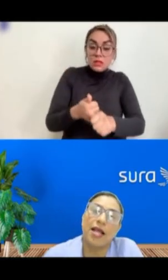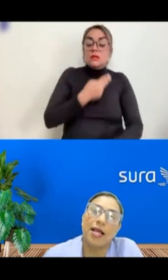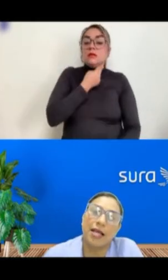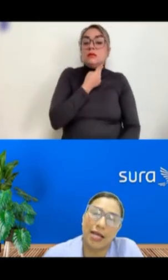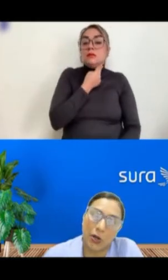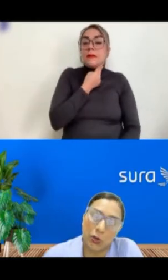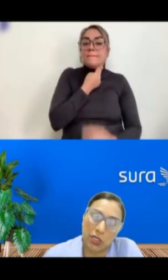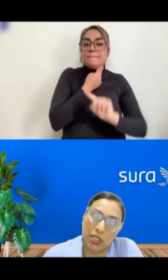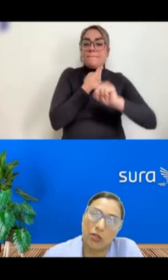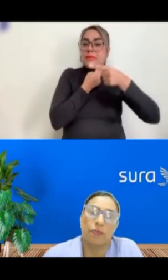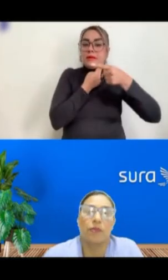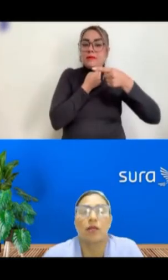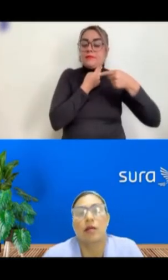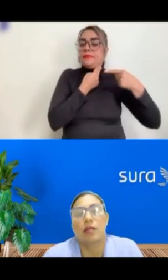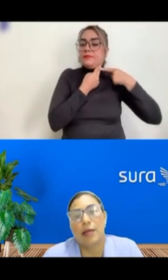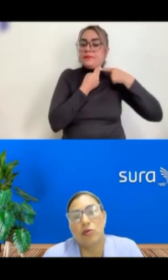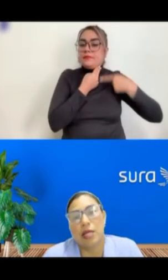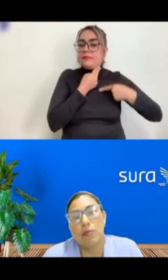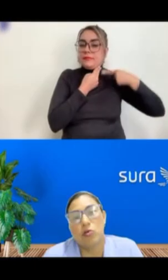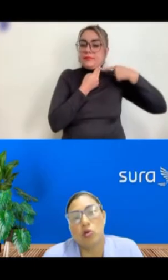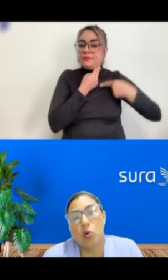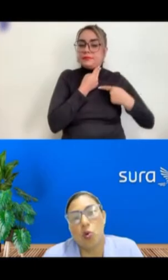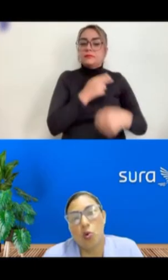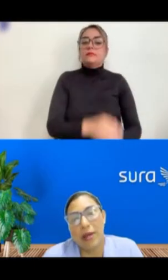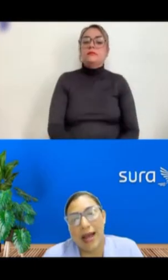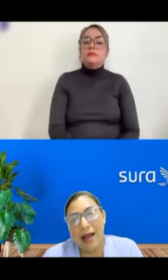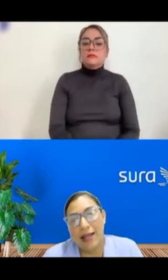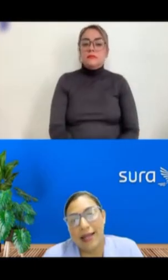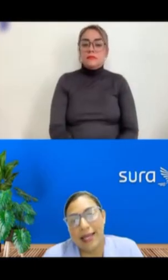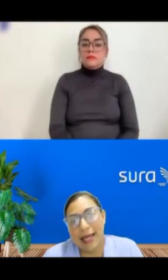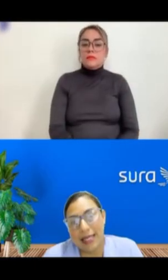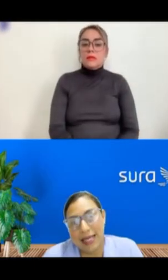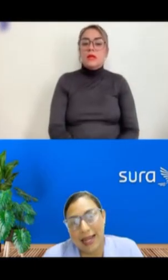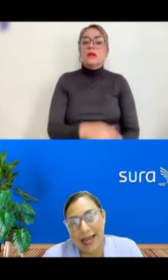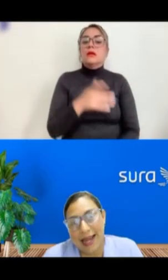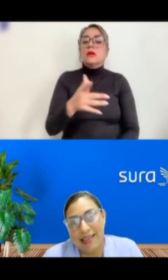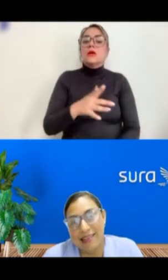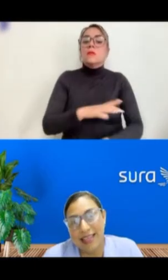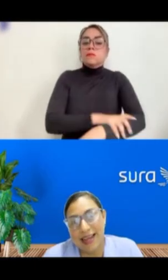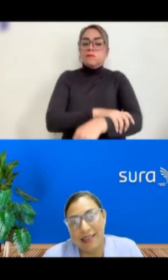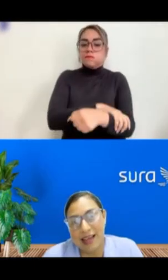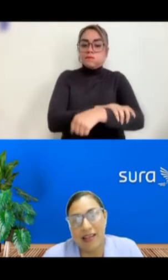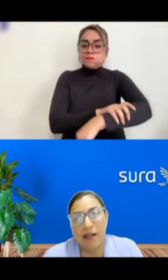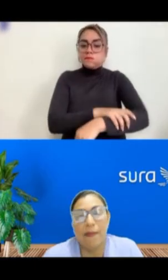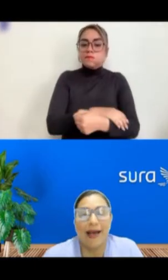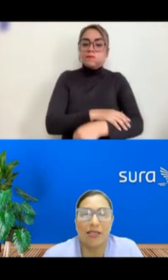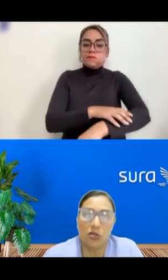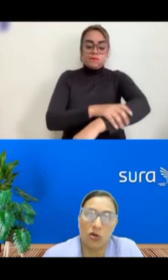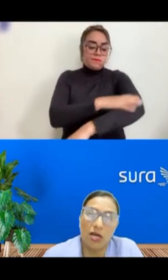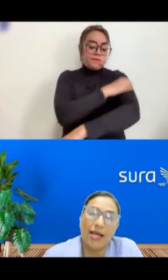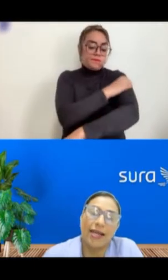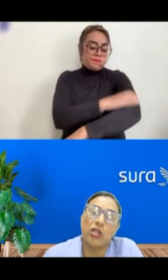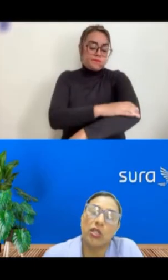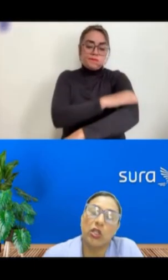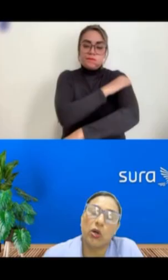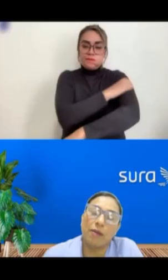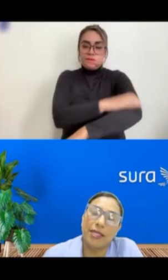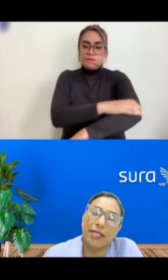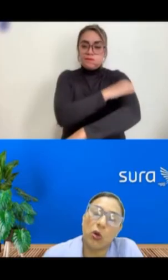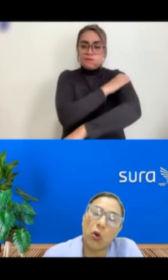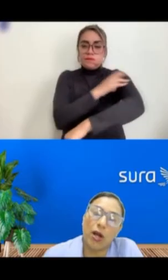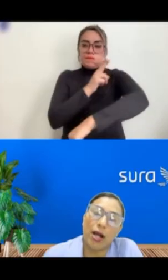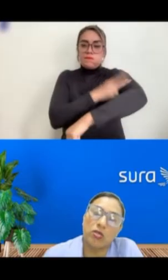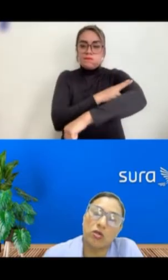siempre va a ser el carotidio. Tenemos el pulso humeral, que queda aquí en la cara interna del brazo, que es